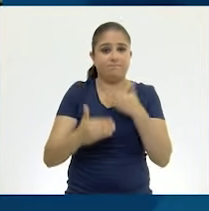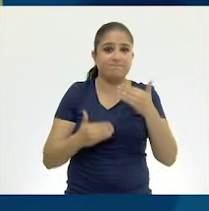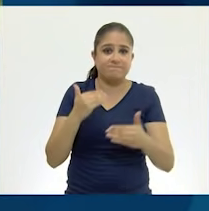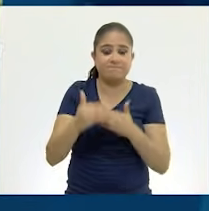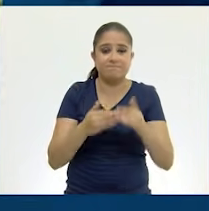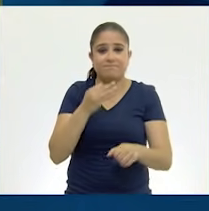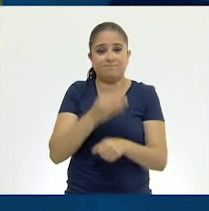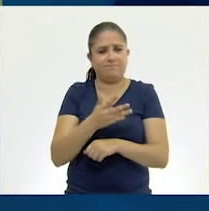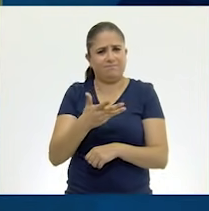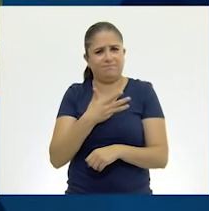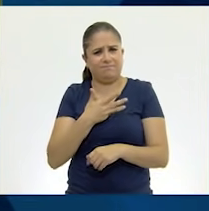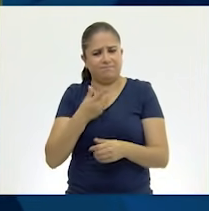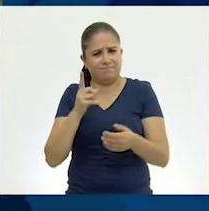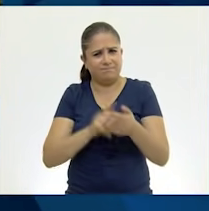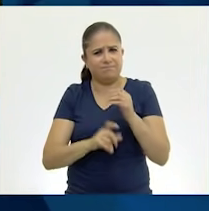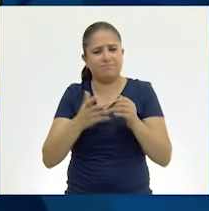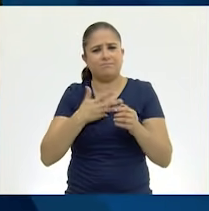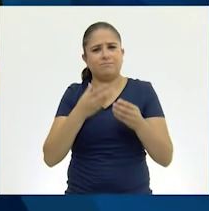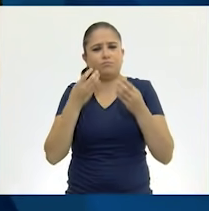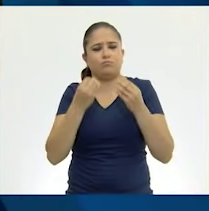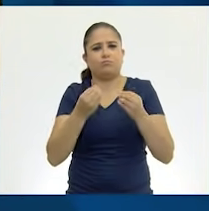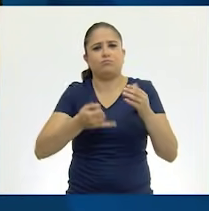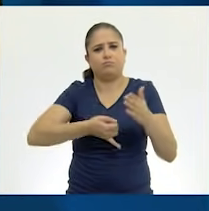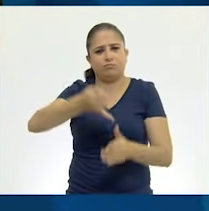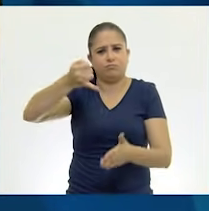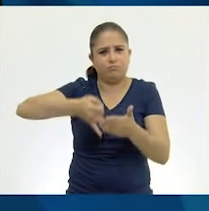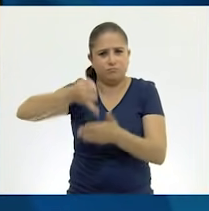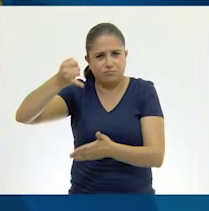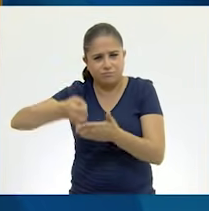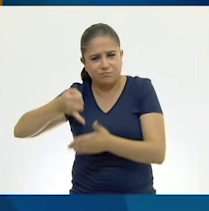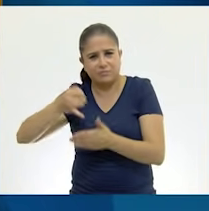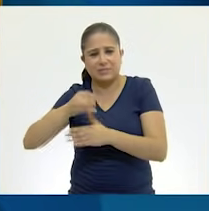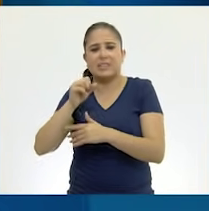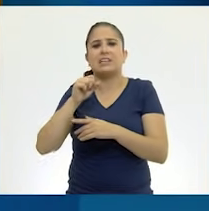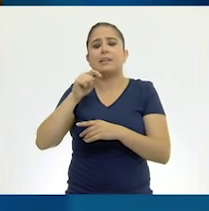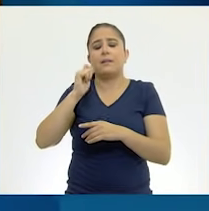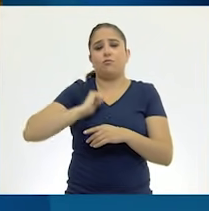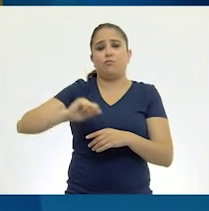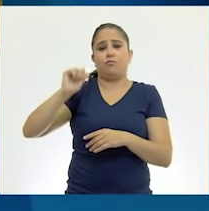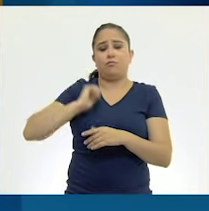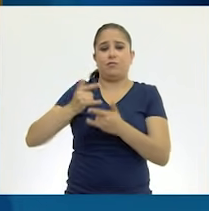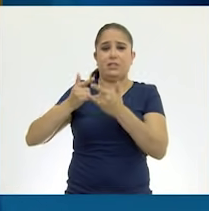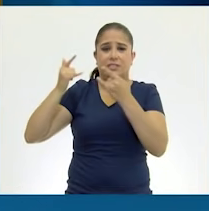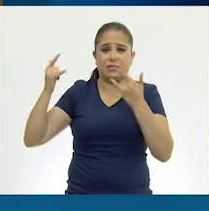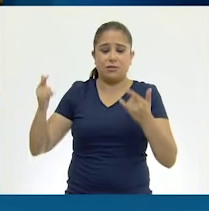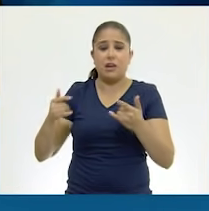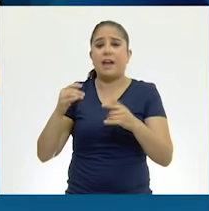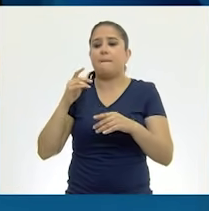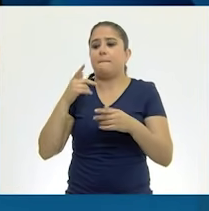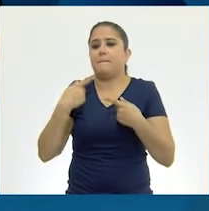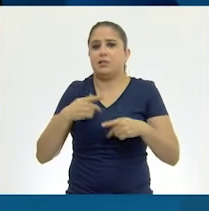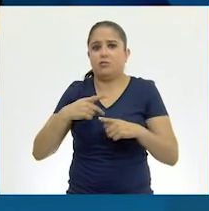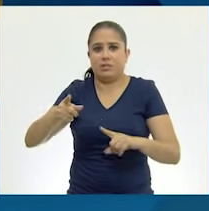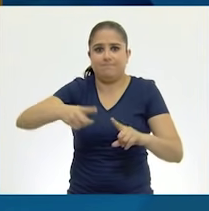la actualidad existe la especie domesticada, su pariente silvestre ancestral y otros parientes